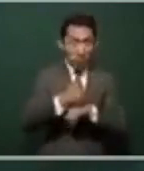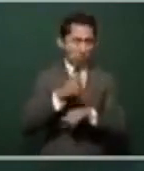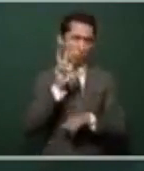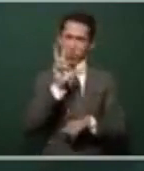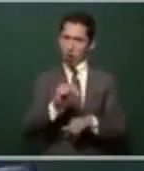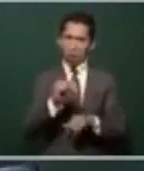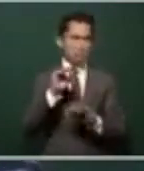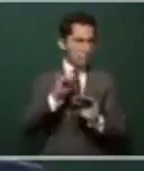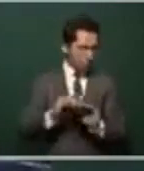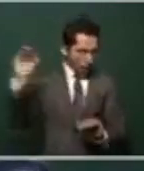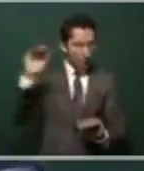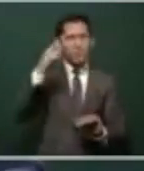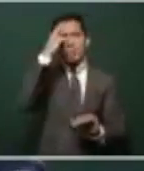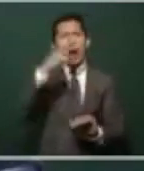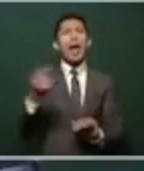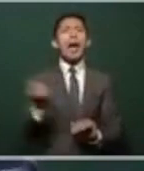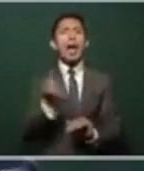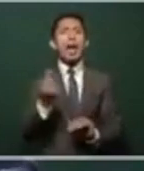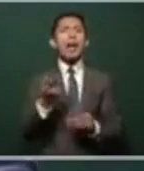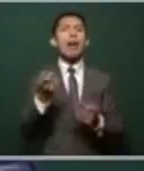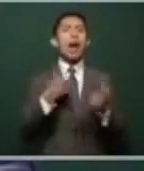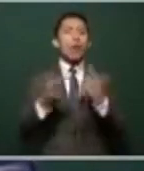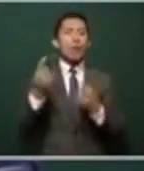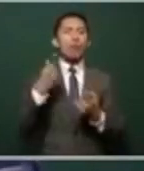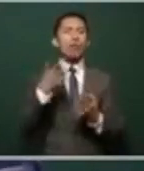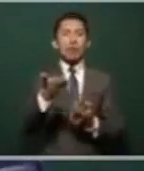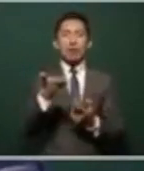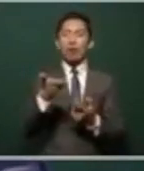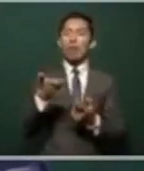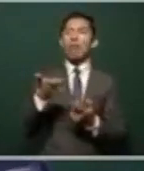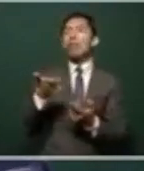que se suspendan las cuotas